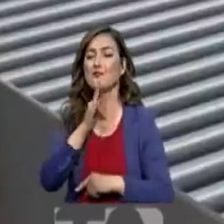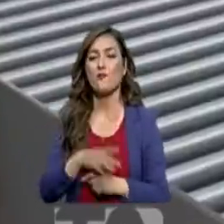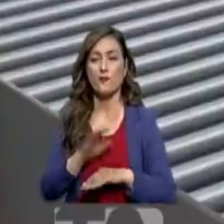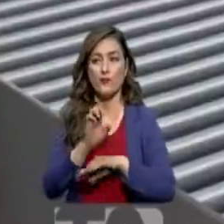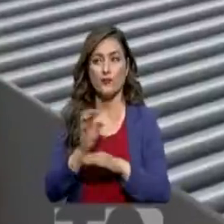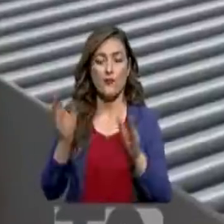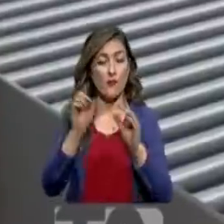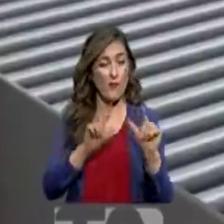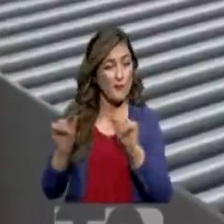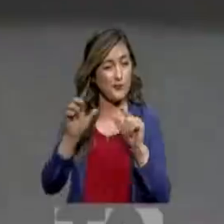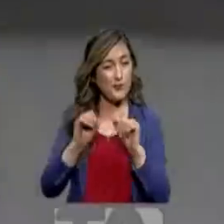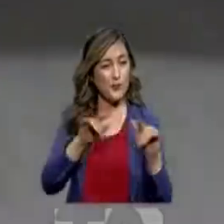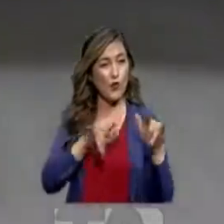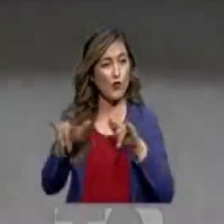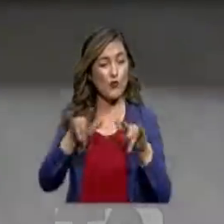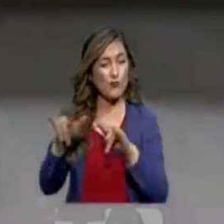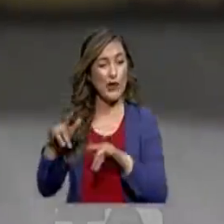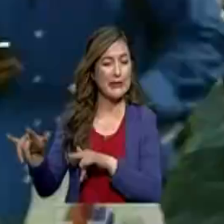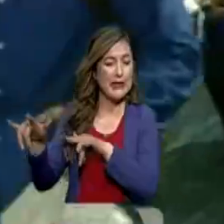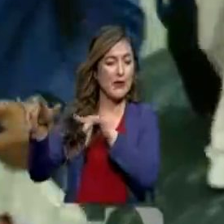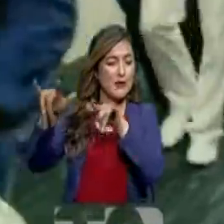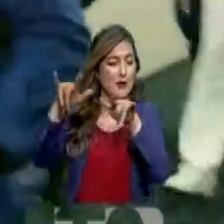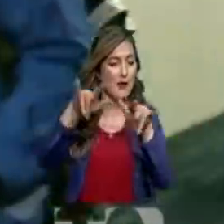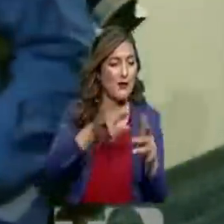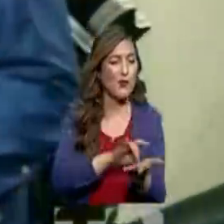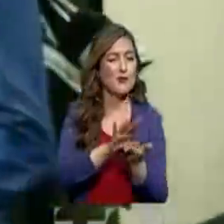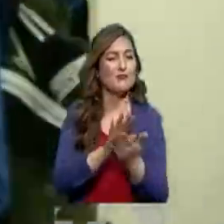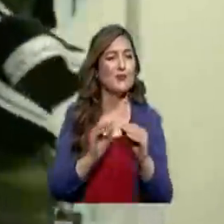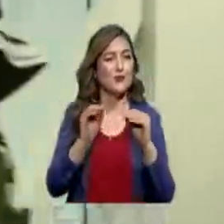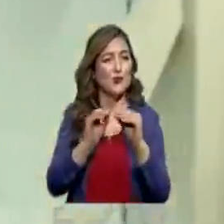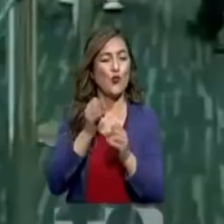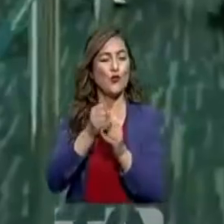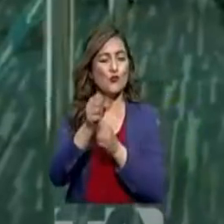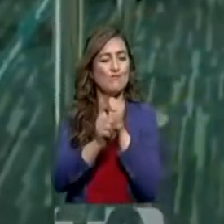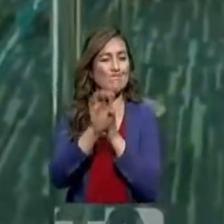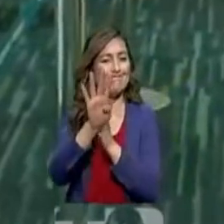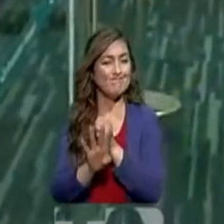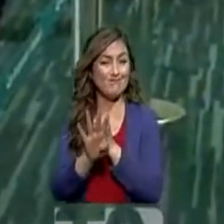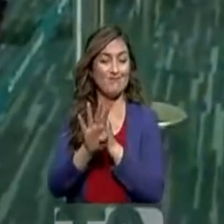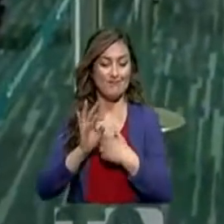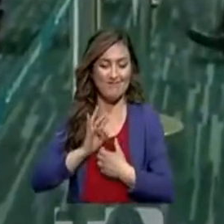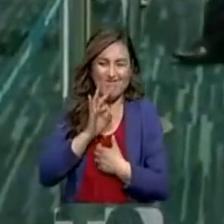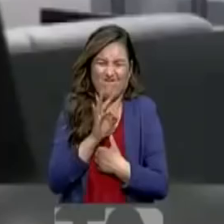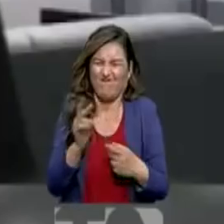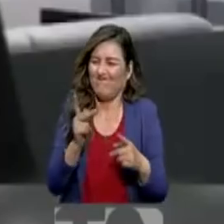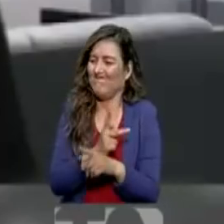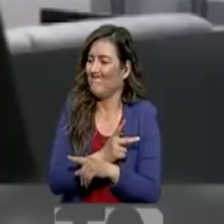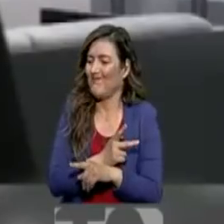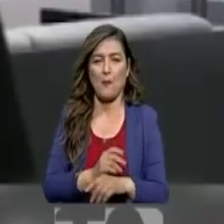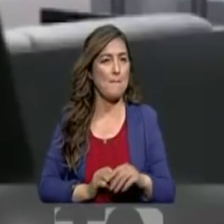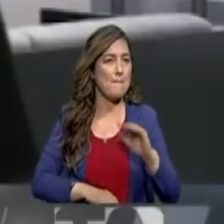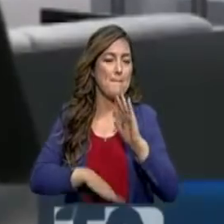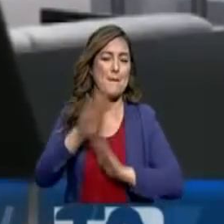de ecuatorianos enviados en vuelos de expulsión y remoción, si bien venía aumentando en los últimos cuatro años con la pandemia, se disparó. Este